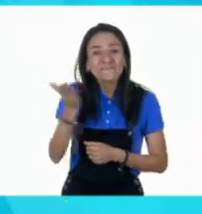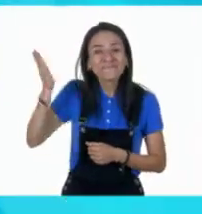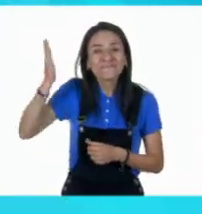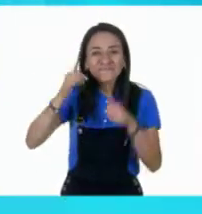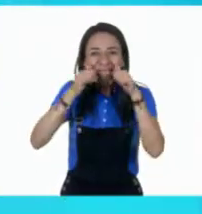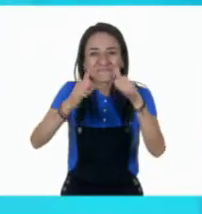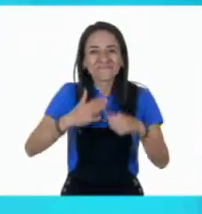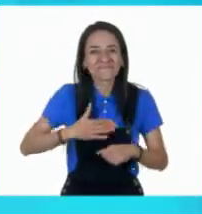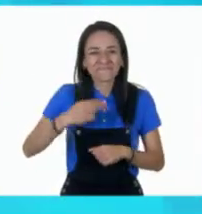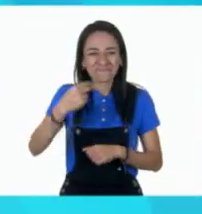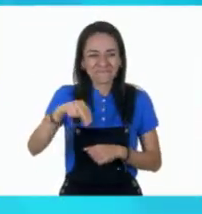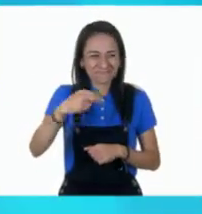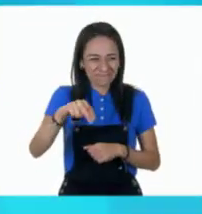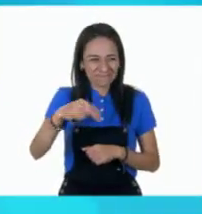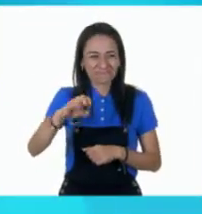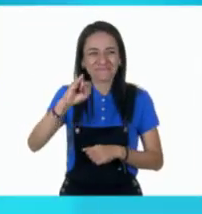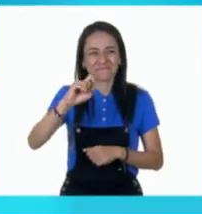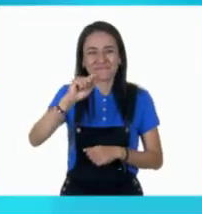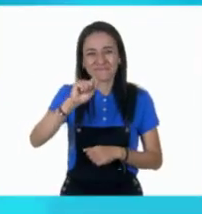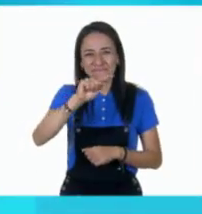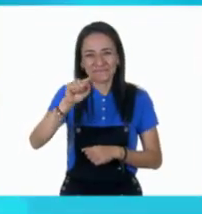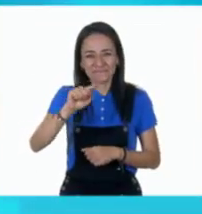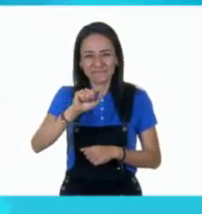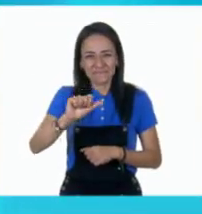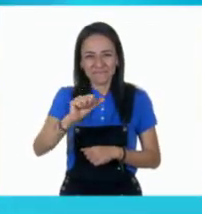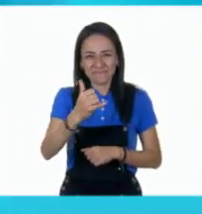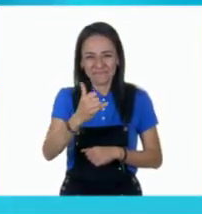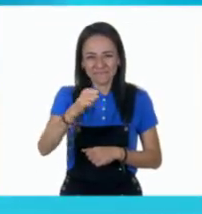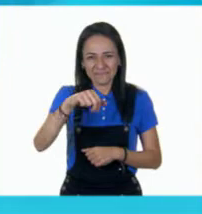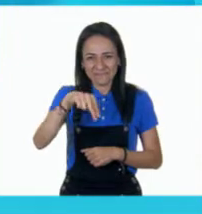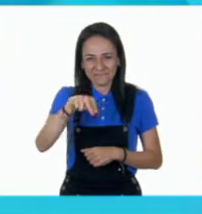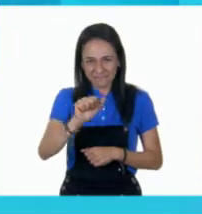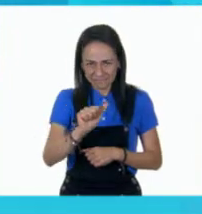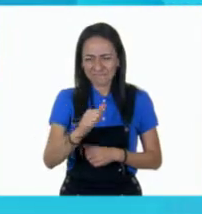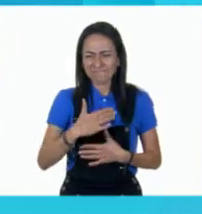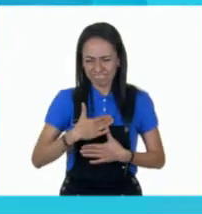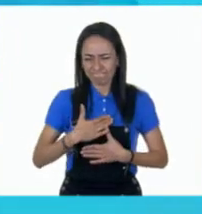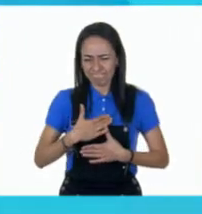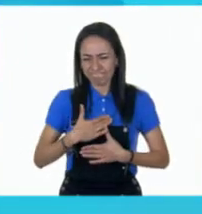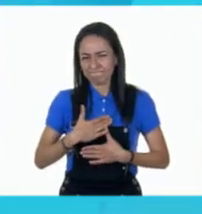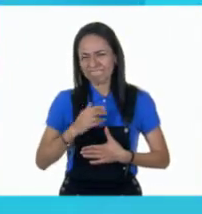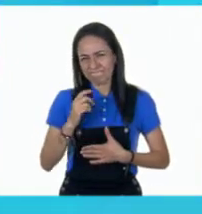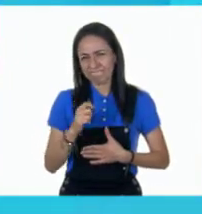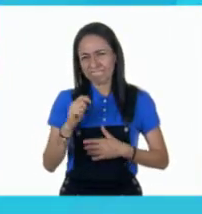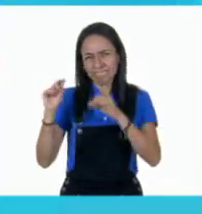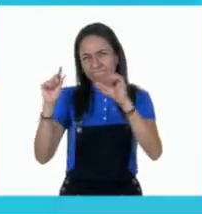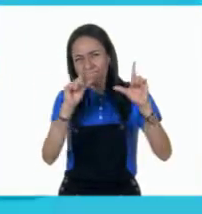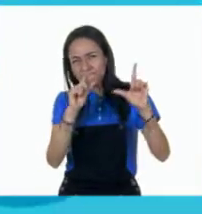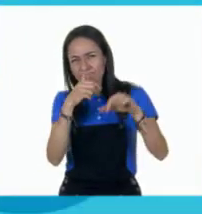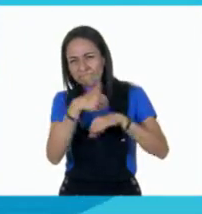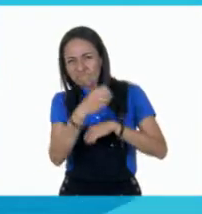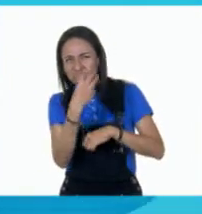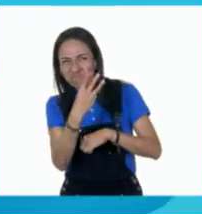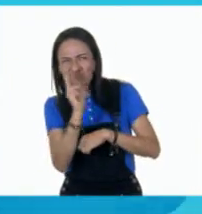Mi nombre es Ixayana. Les quiero compartir lo que yo observo en la imagen